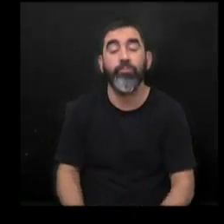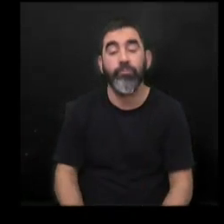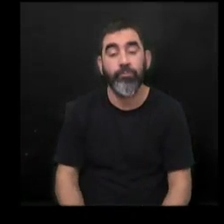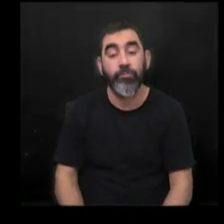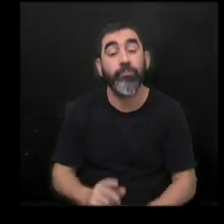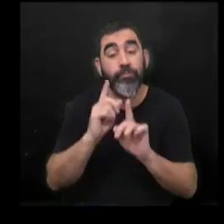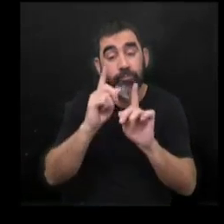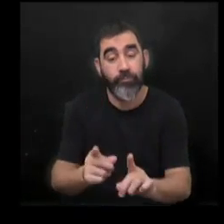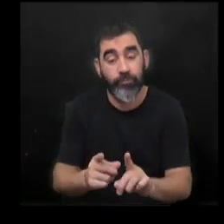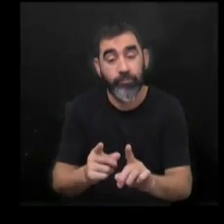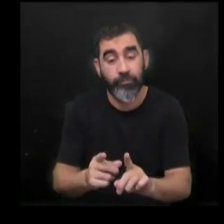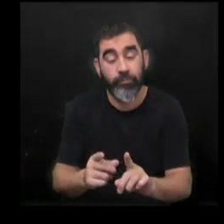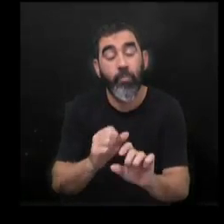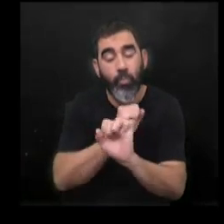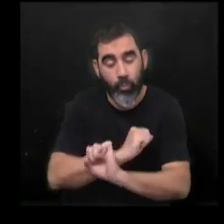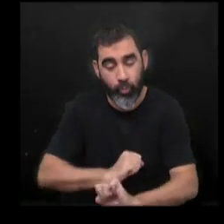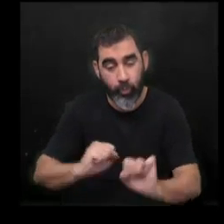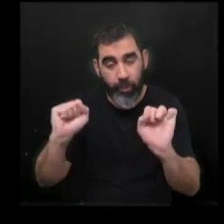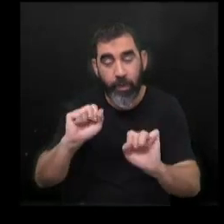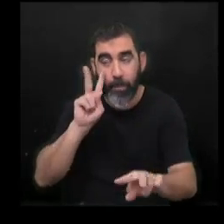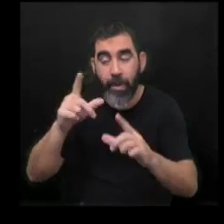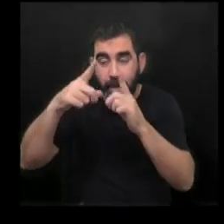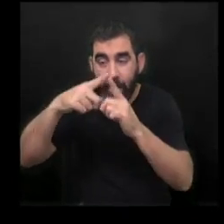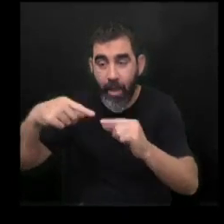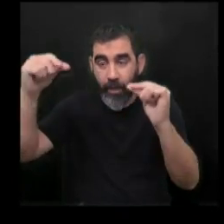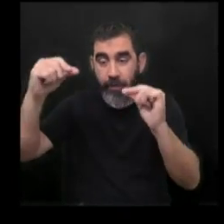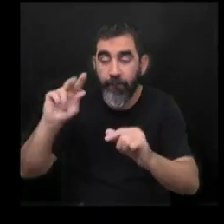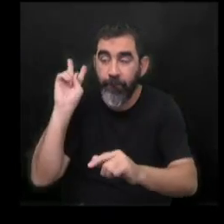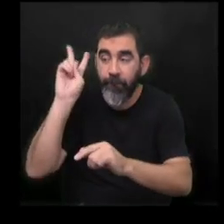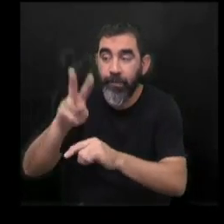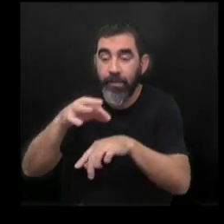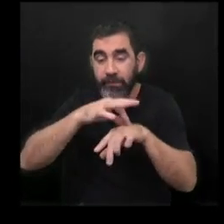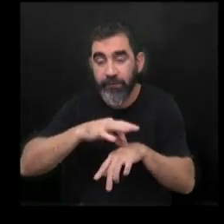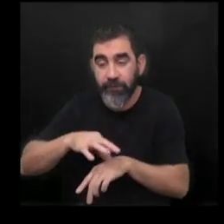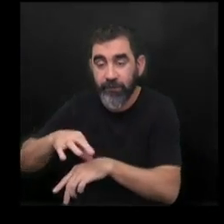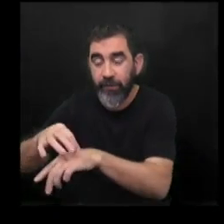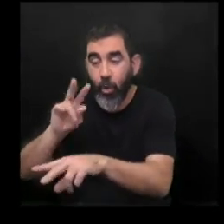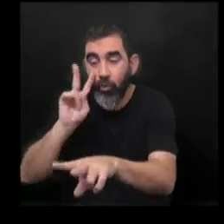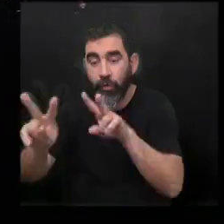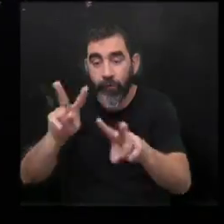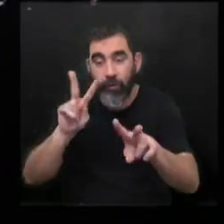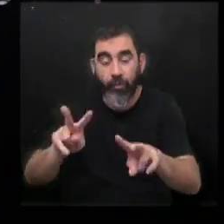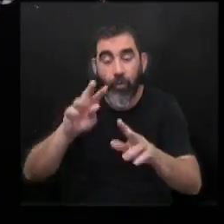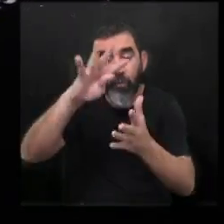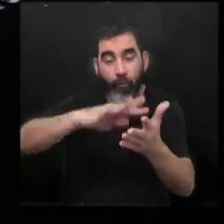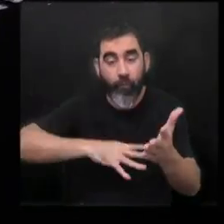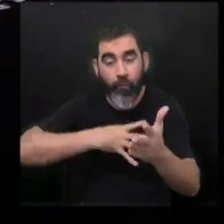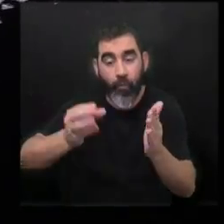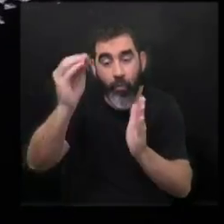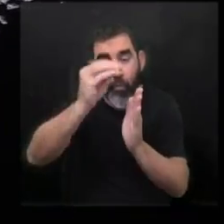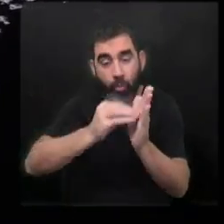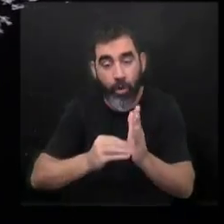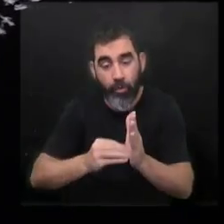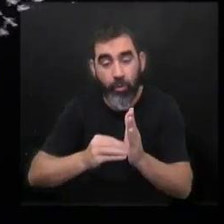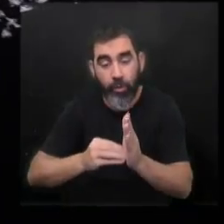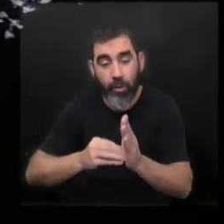Además de la posibilidad de mirar la luna, habrá visitas guiadas al observatorio. El formulario de inscripción está